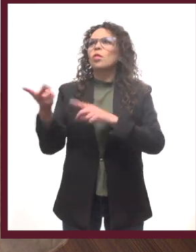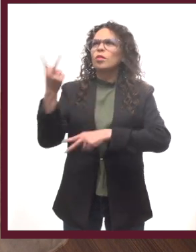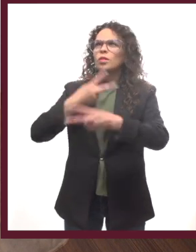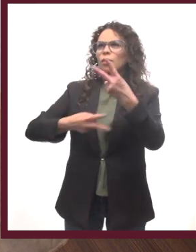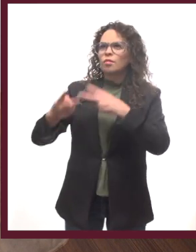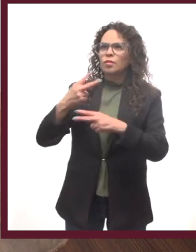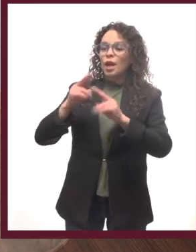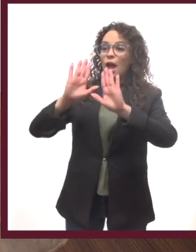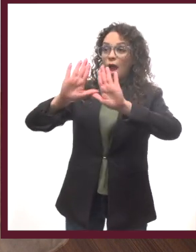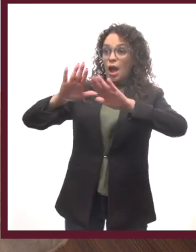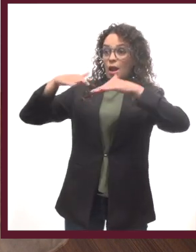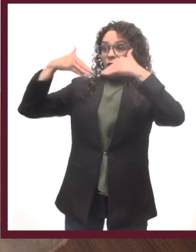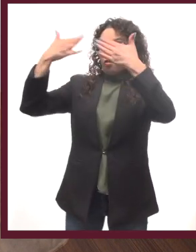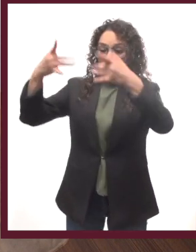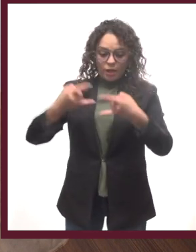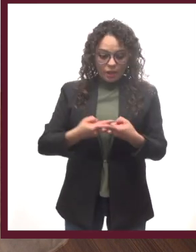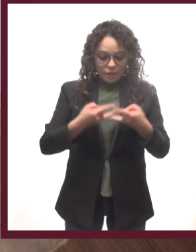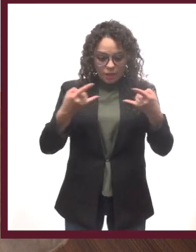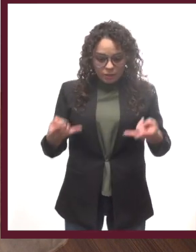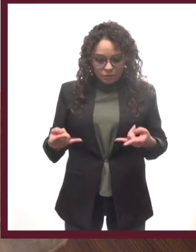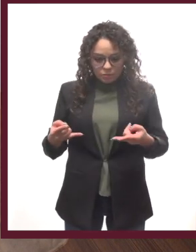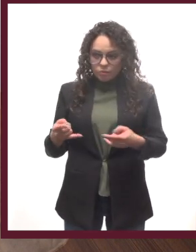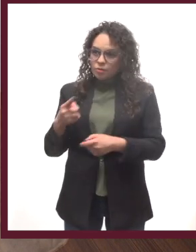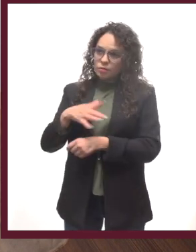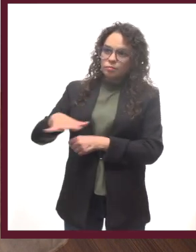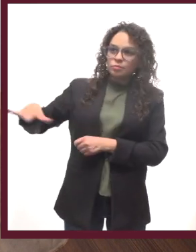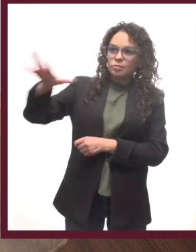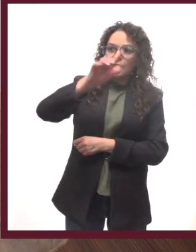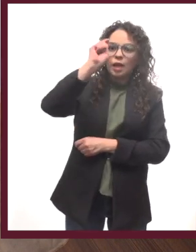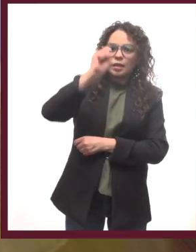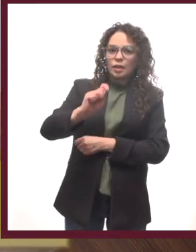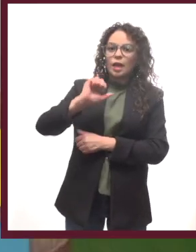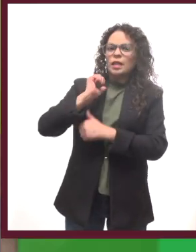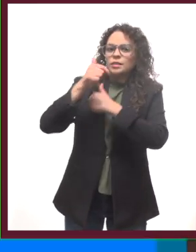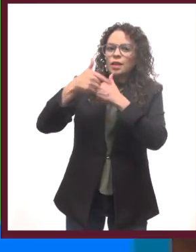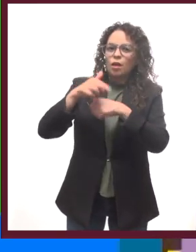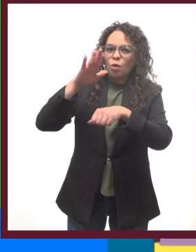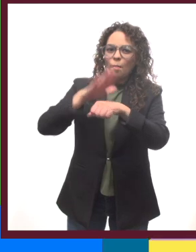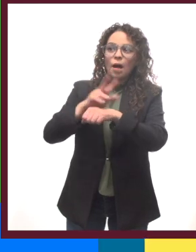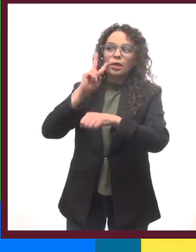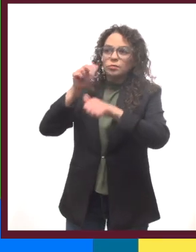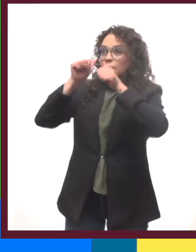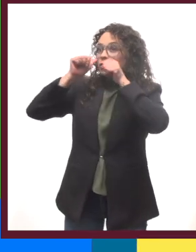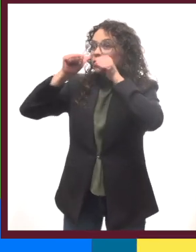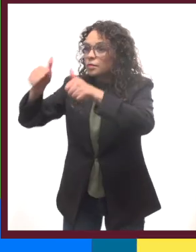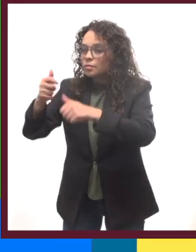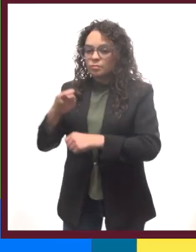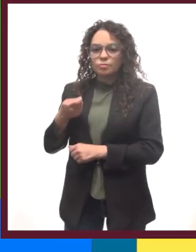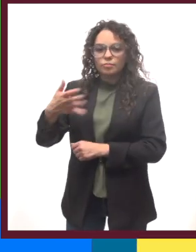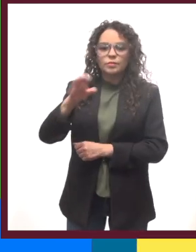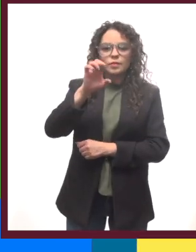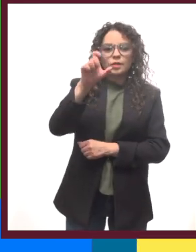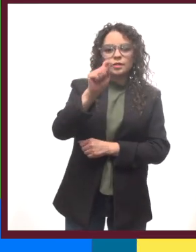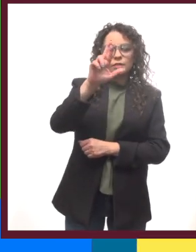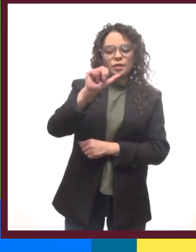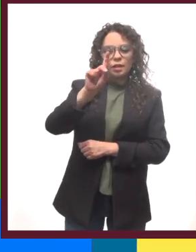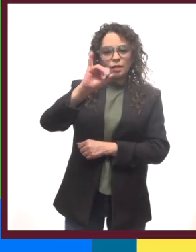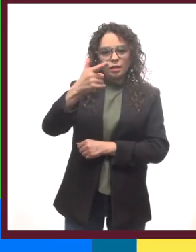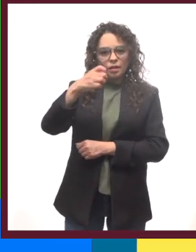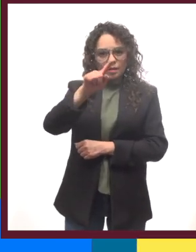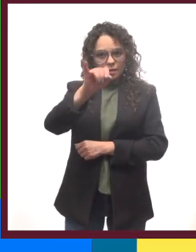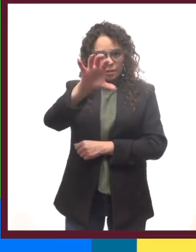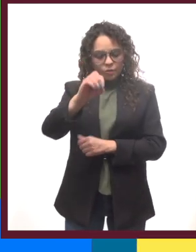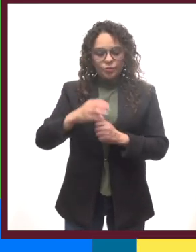Al sonido cuyo origen se encuentra fuera de la escena y cuya función sea la de enfatizar algo en la narrativa, se le conoce